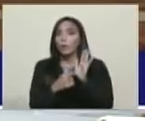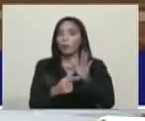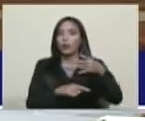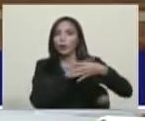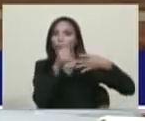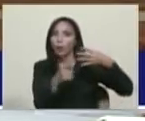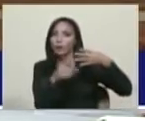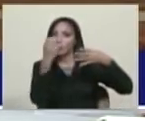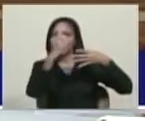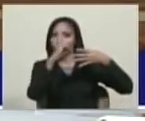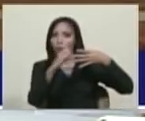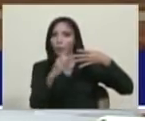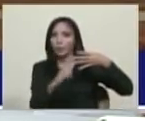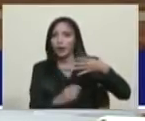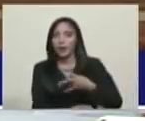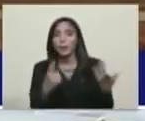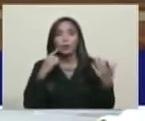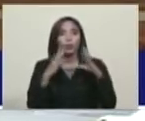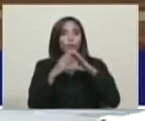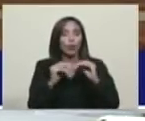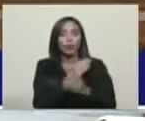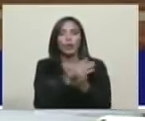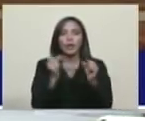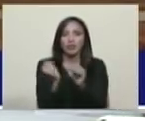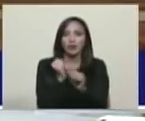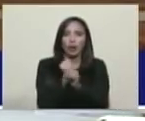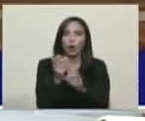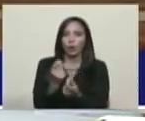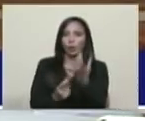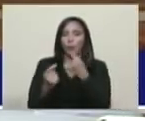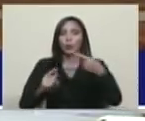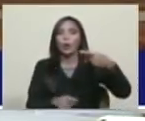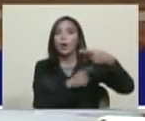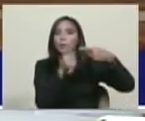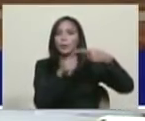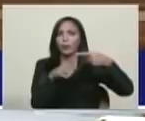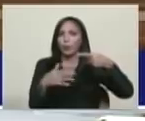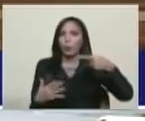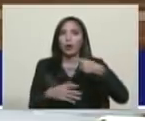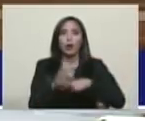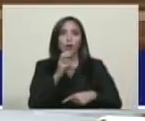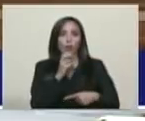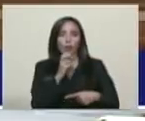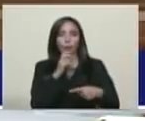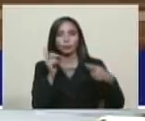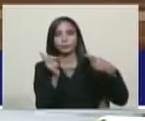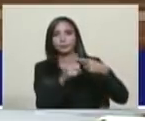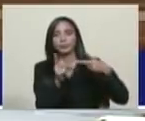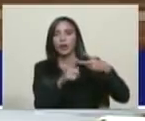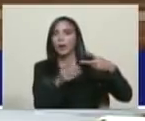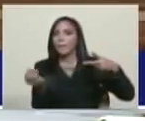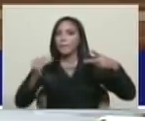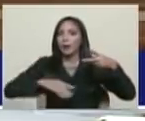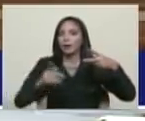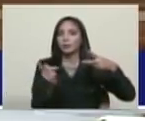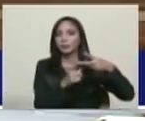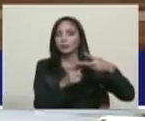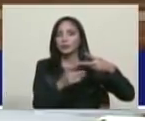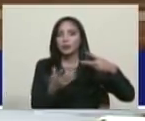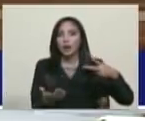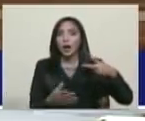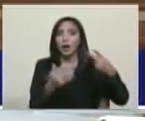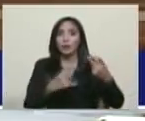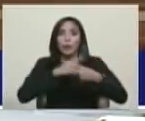productivo de la agenda económica bolivariana. El primero de todos, el oro. Seguimos avanzando en el plan